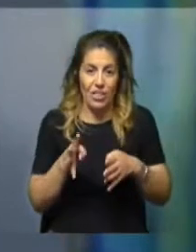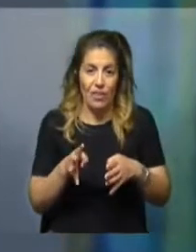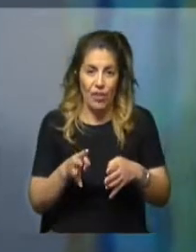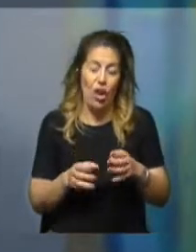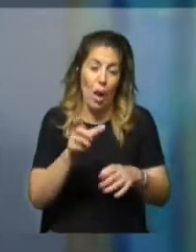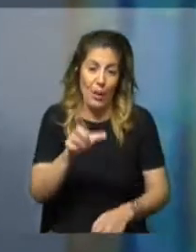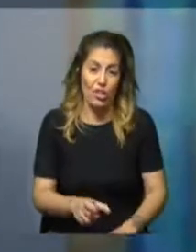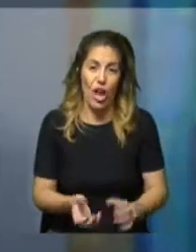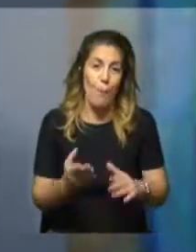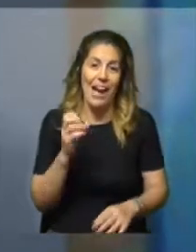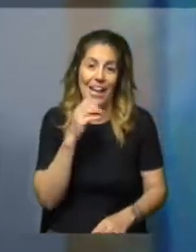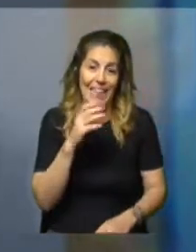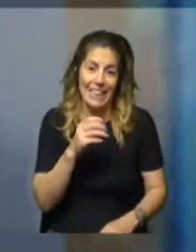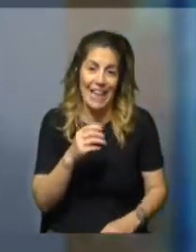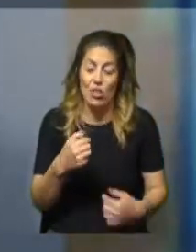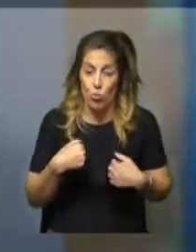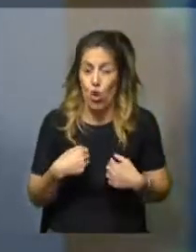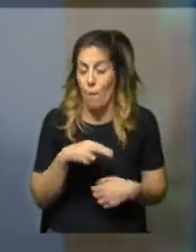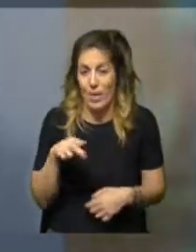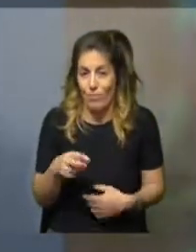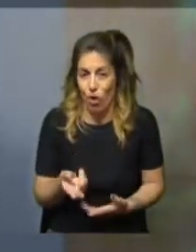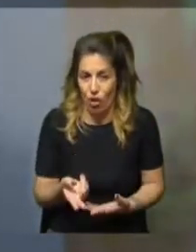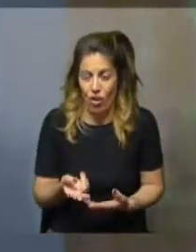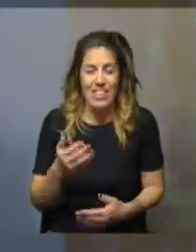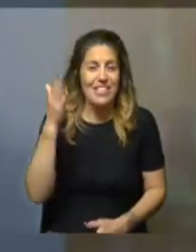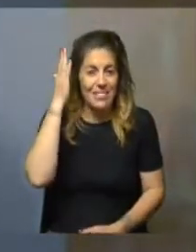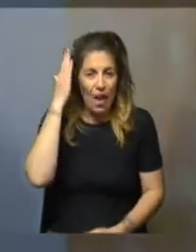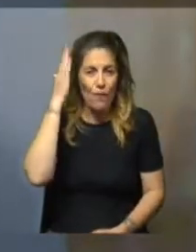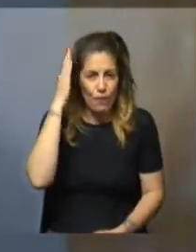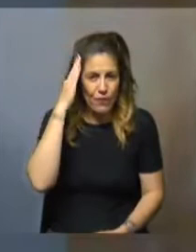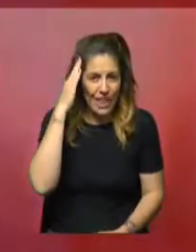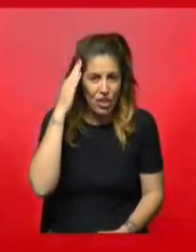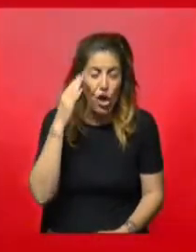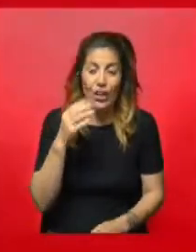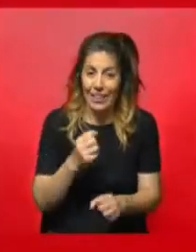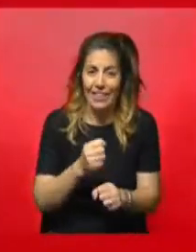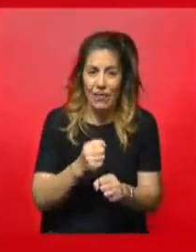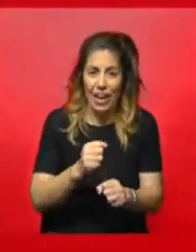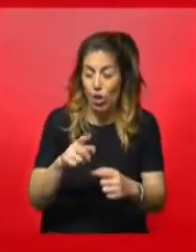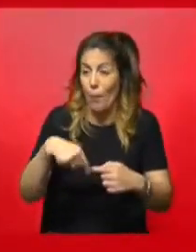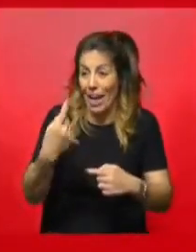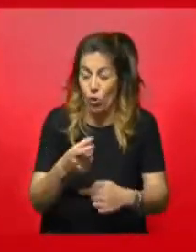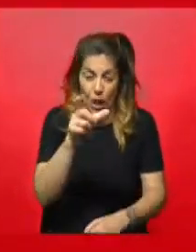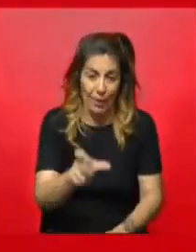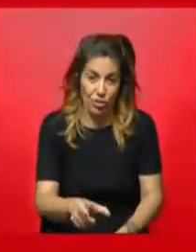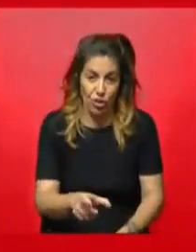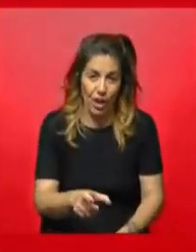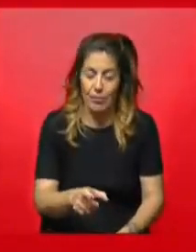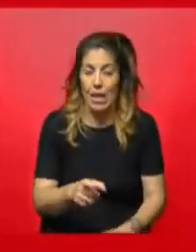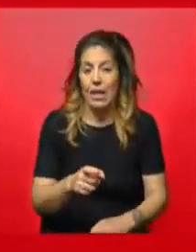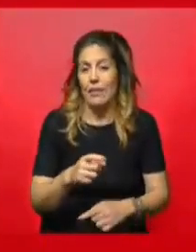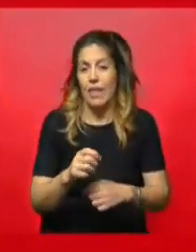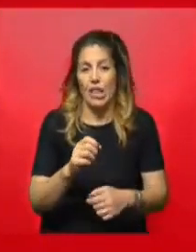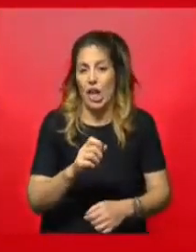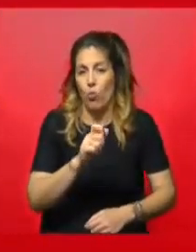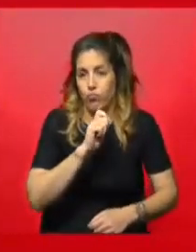crítica sos vos con tu trabajo entonces este sabiendo que sabiendo que estás trabajando para otro desde un medio de prensa desde una